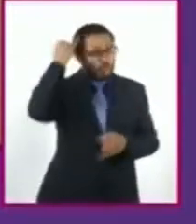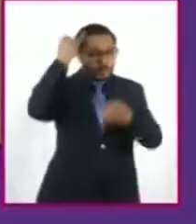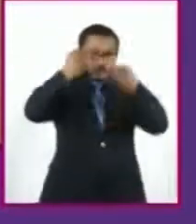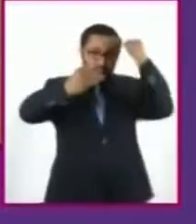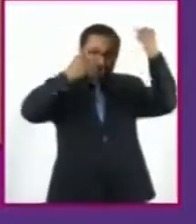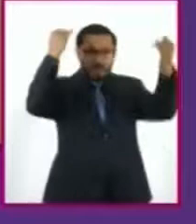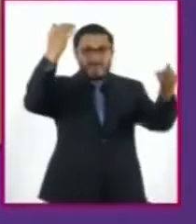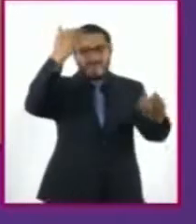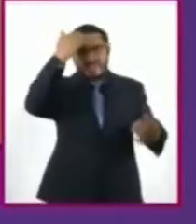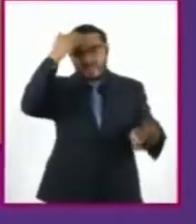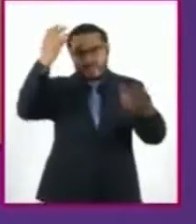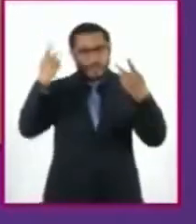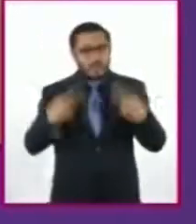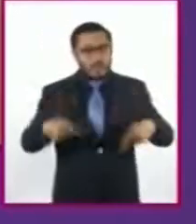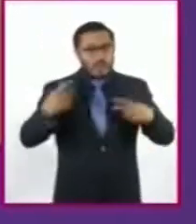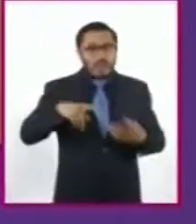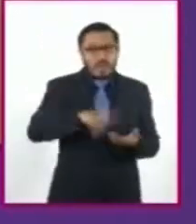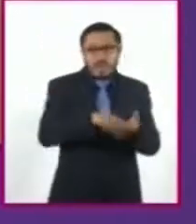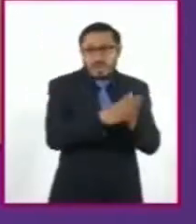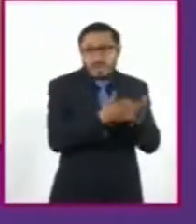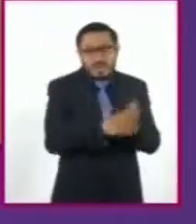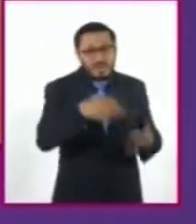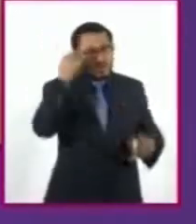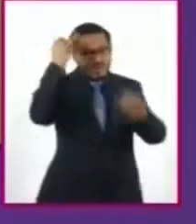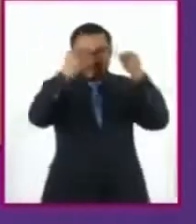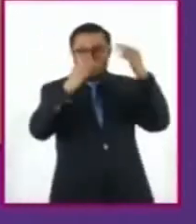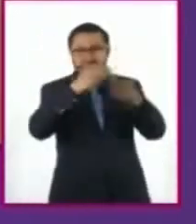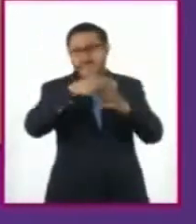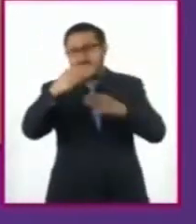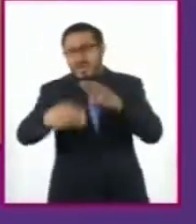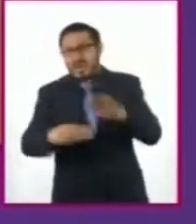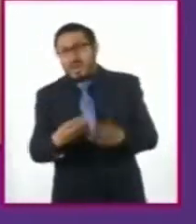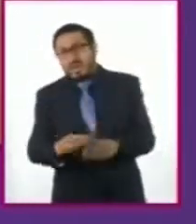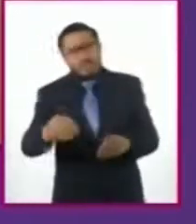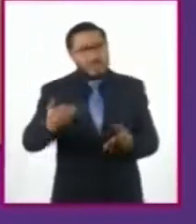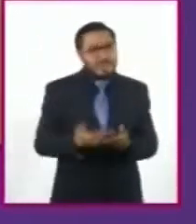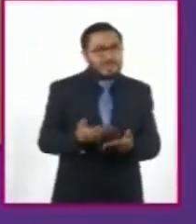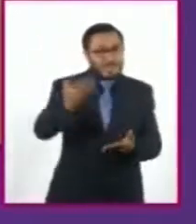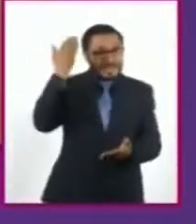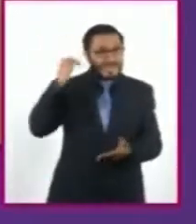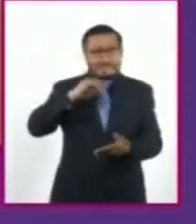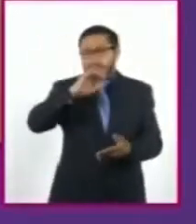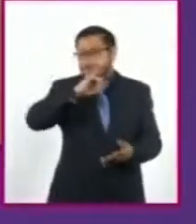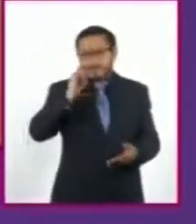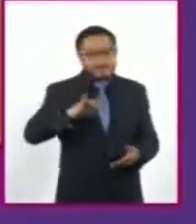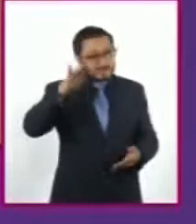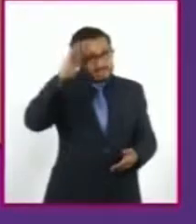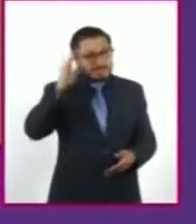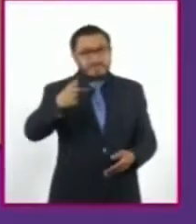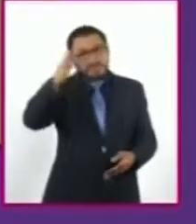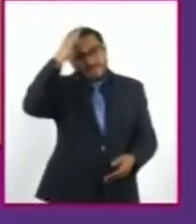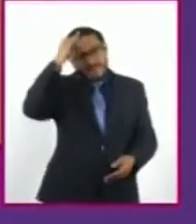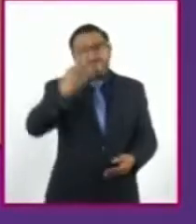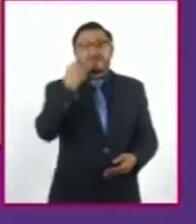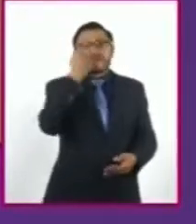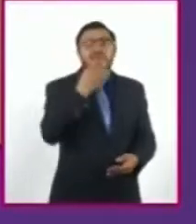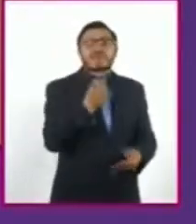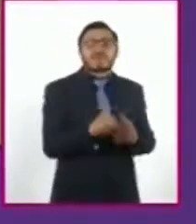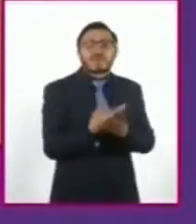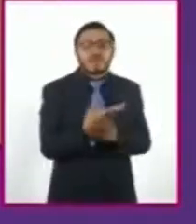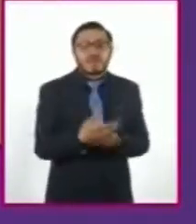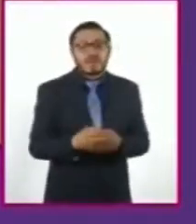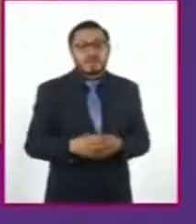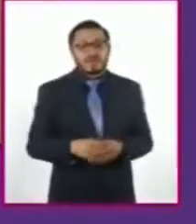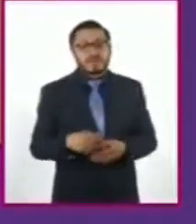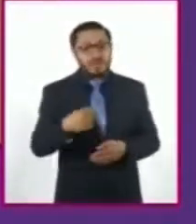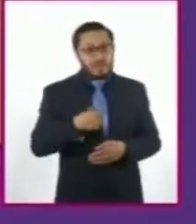conocer personajes, imaginar mundos que tal vez nunca pensaste, aprender un nuevo idioma. I can speak English, para